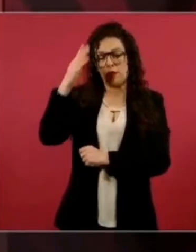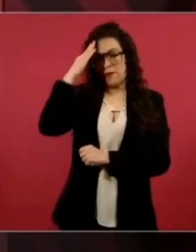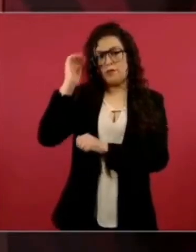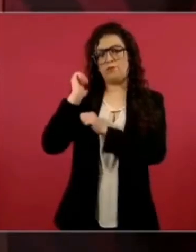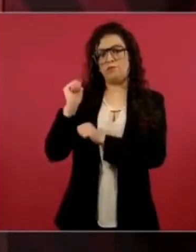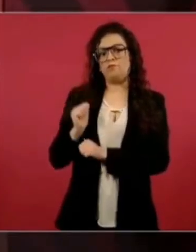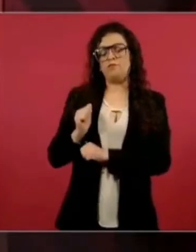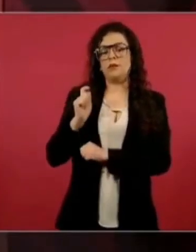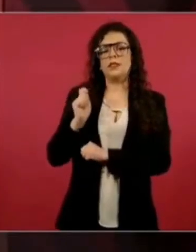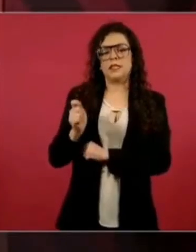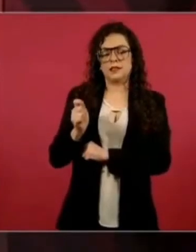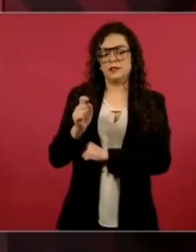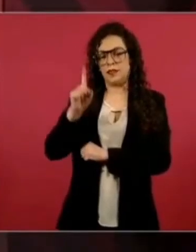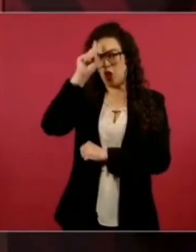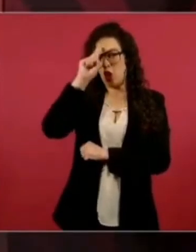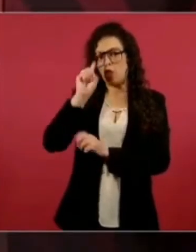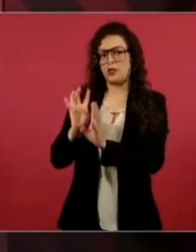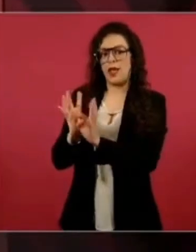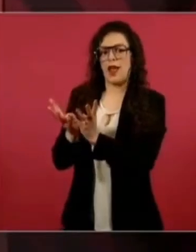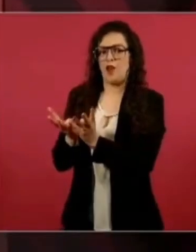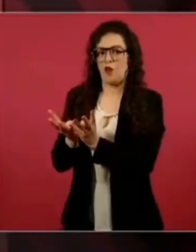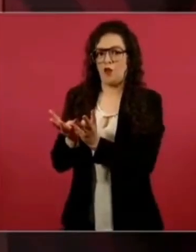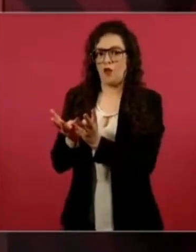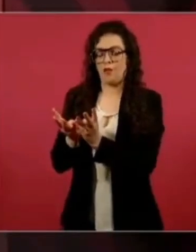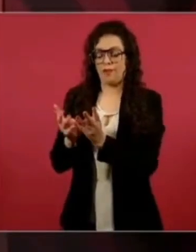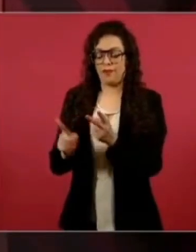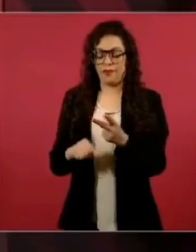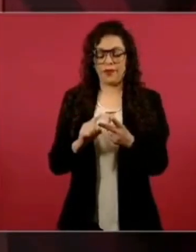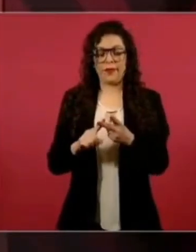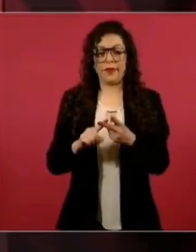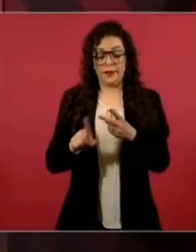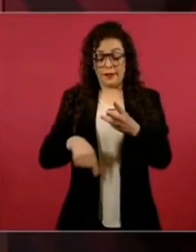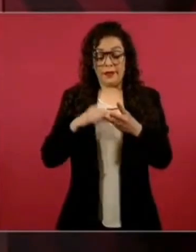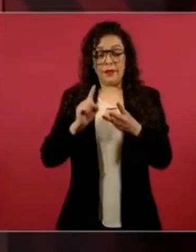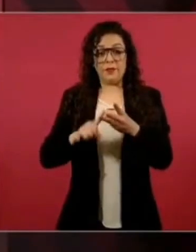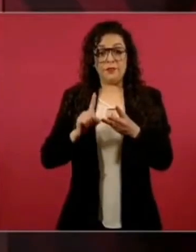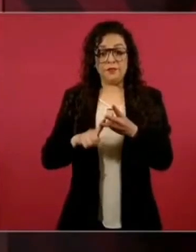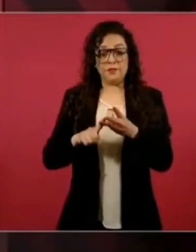y magistrados electorales